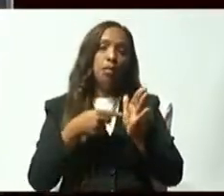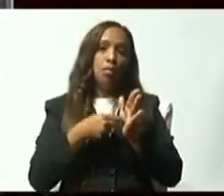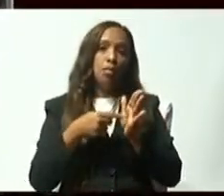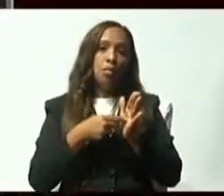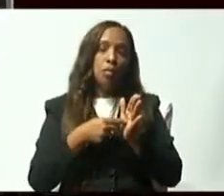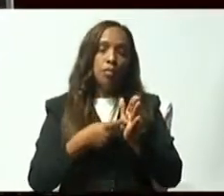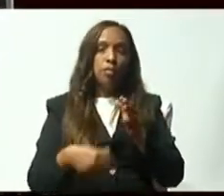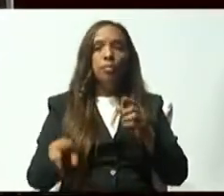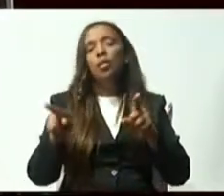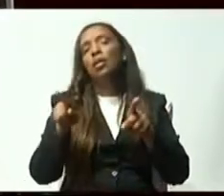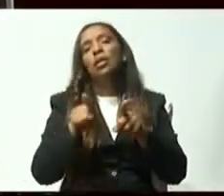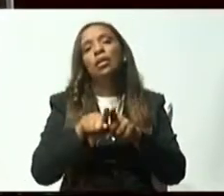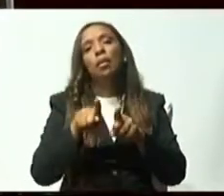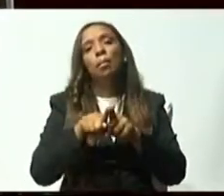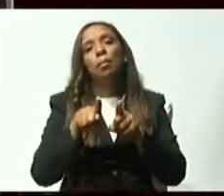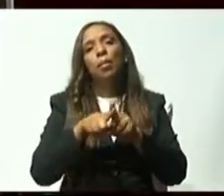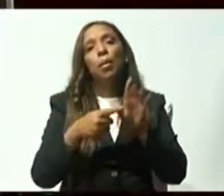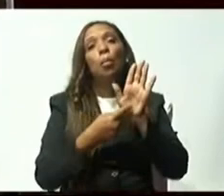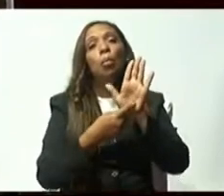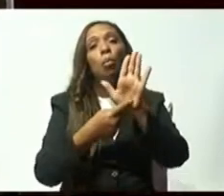Banco de Reserva.